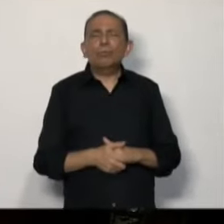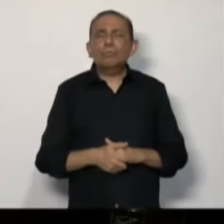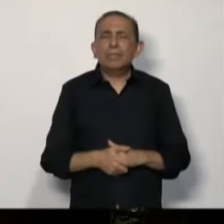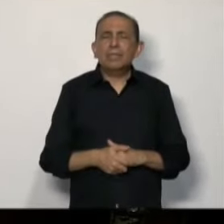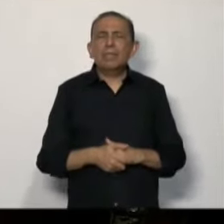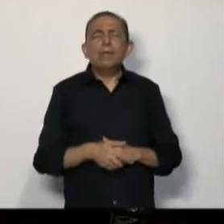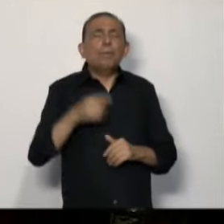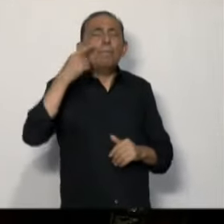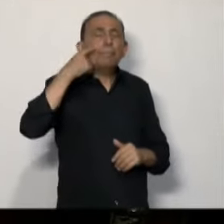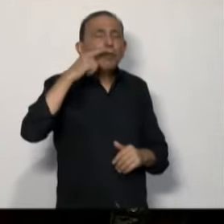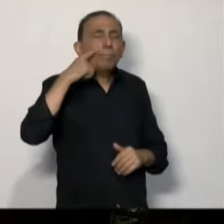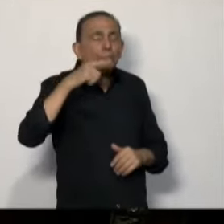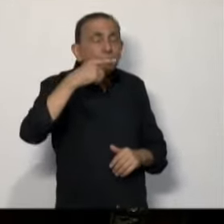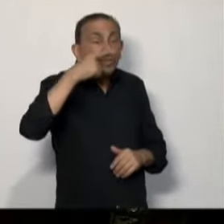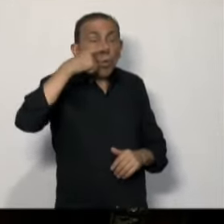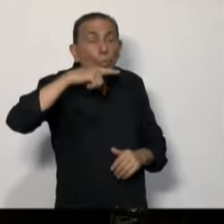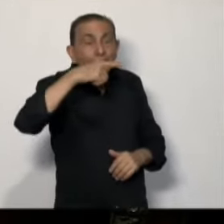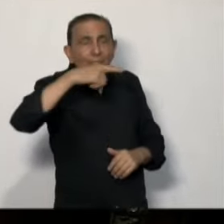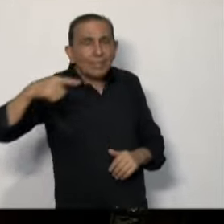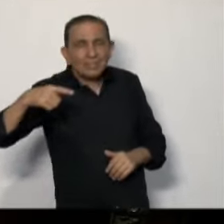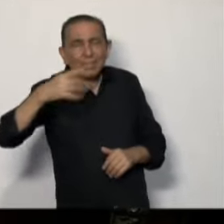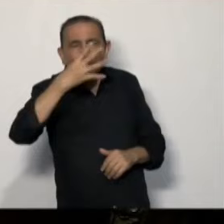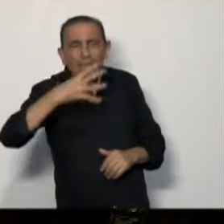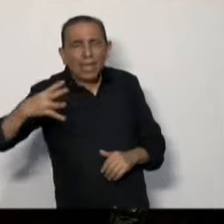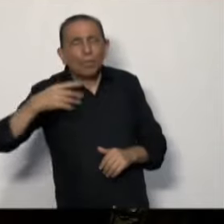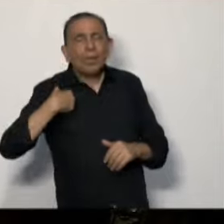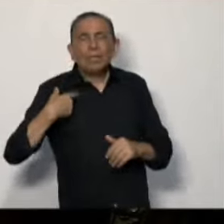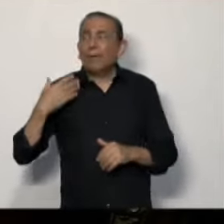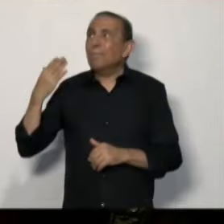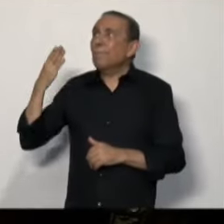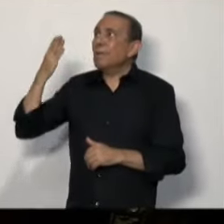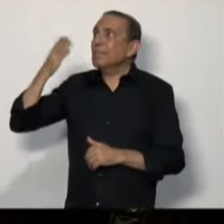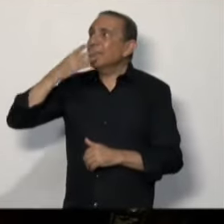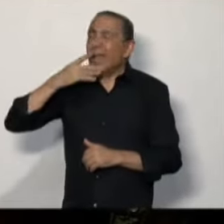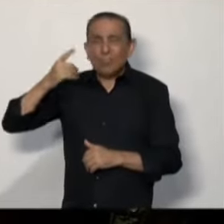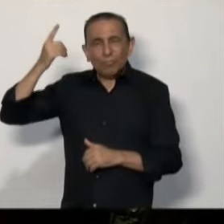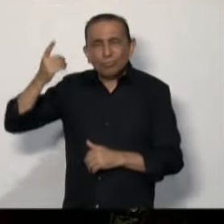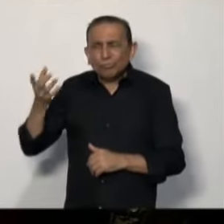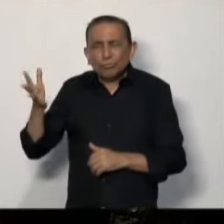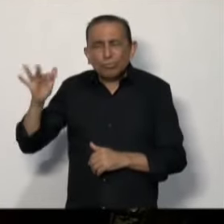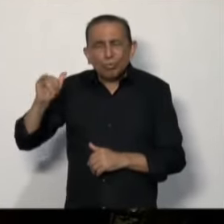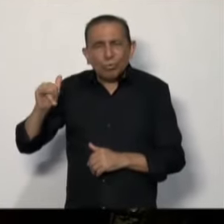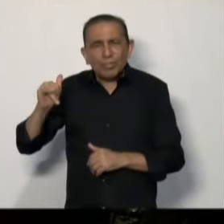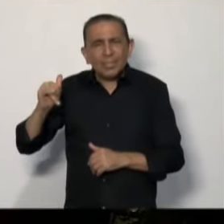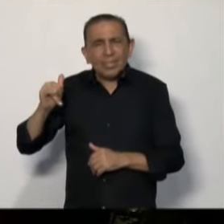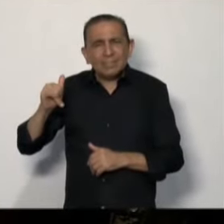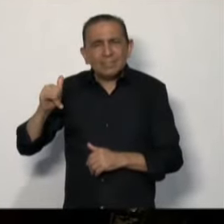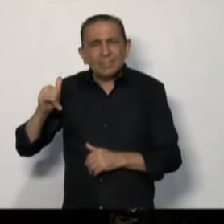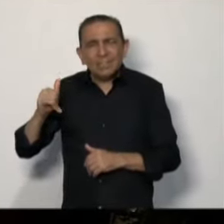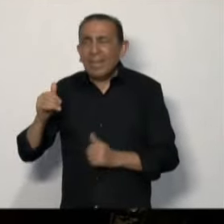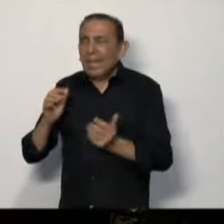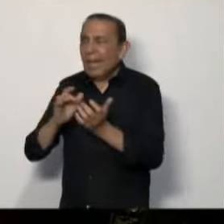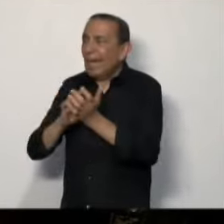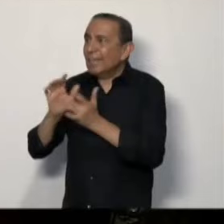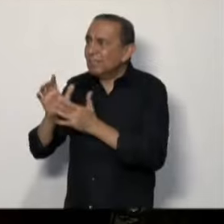con este propósito para esta última semana de Cuaresma. Pedirle quizá todos los días con el Salmo a Jesús,